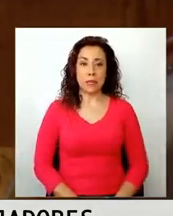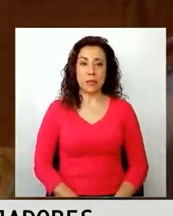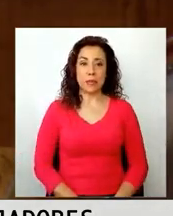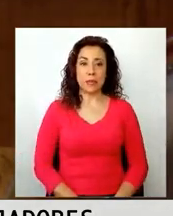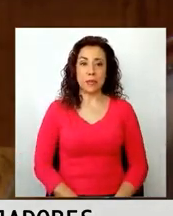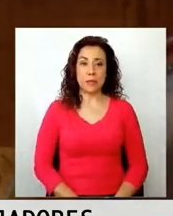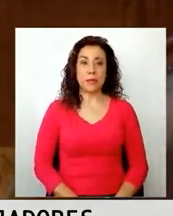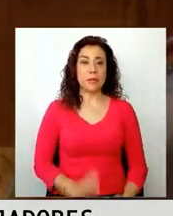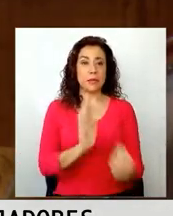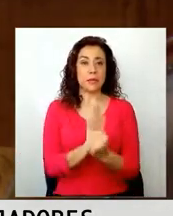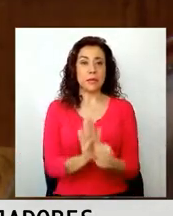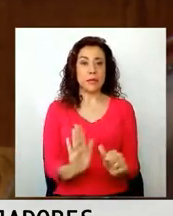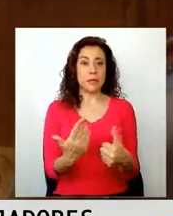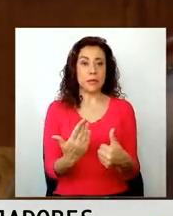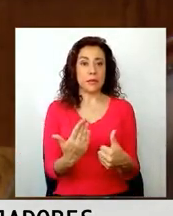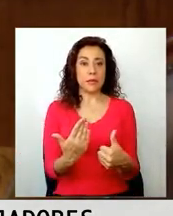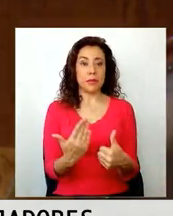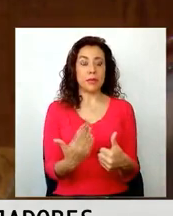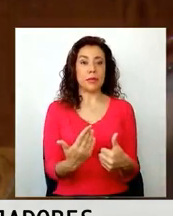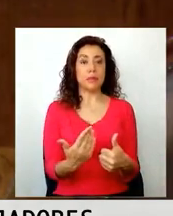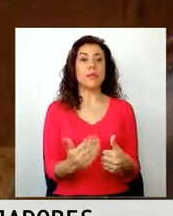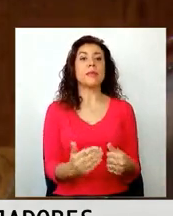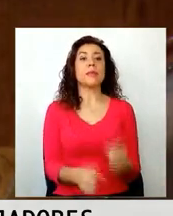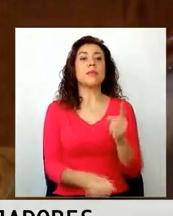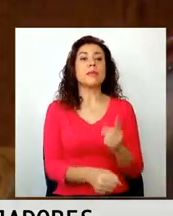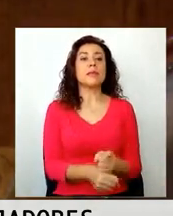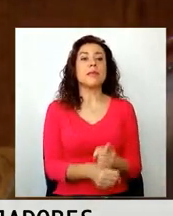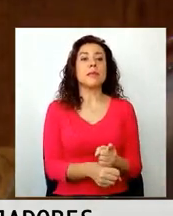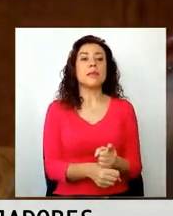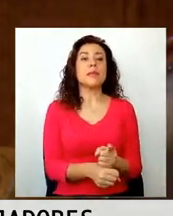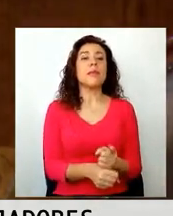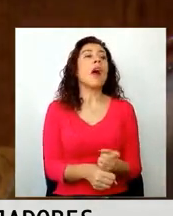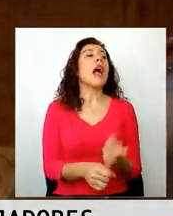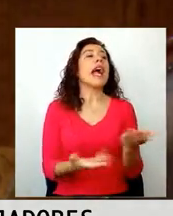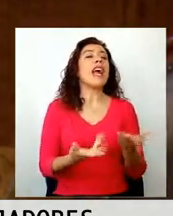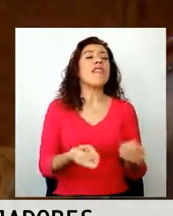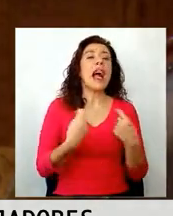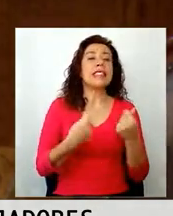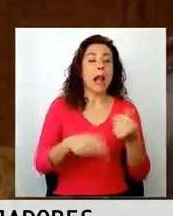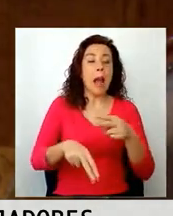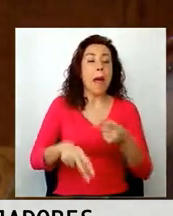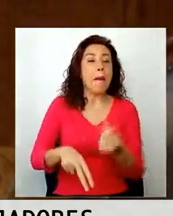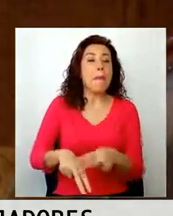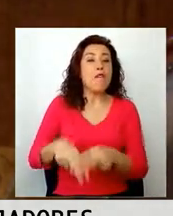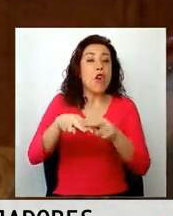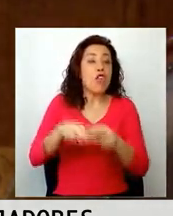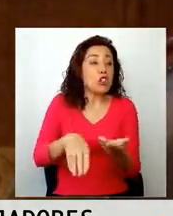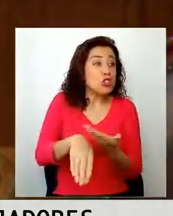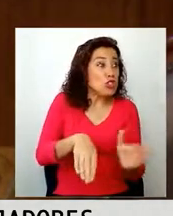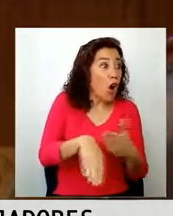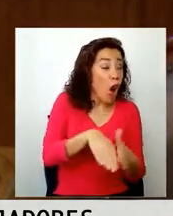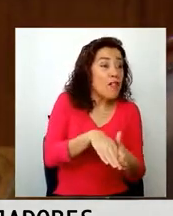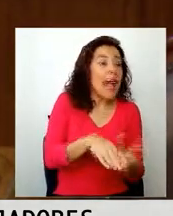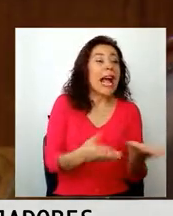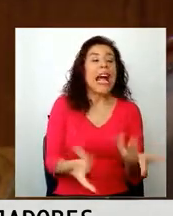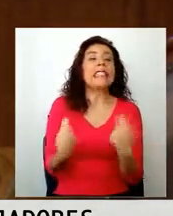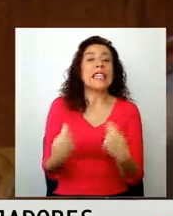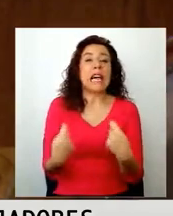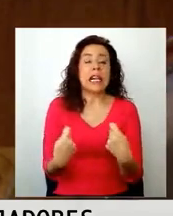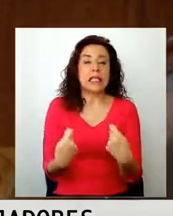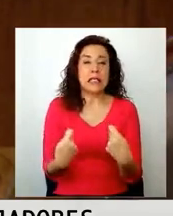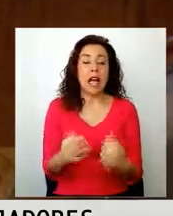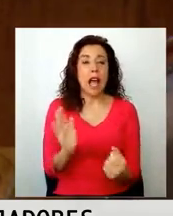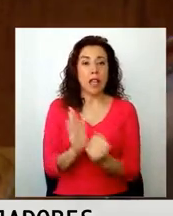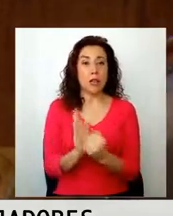se dispone el destino de los excedentes que pudieran quedar luego de la obra ejecutada y en tanto el artículo siete